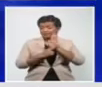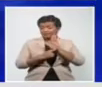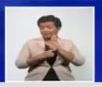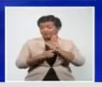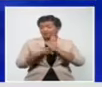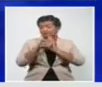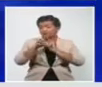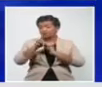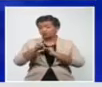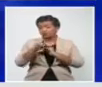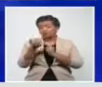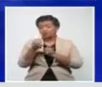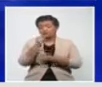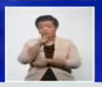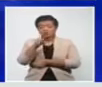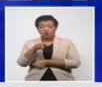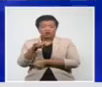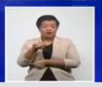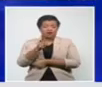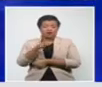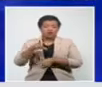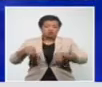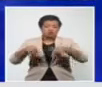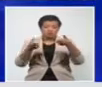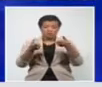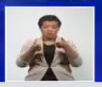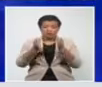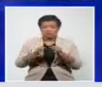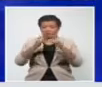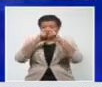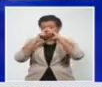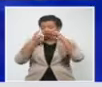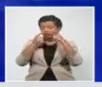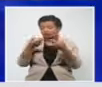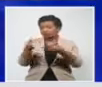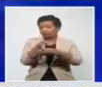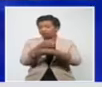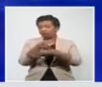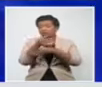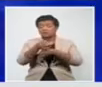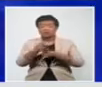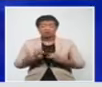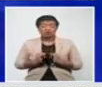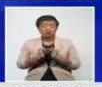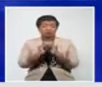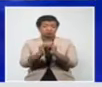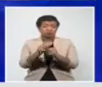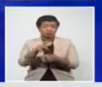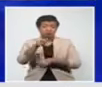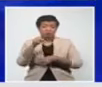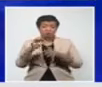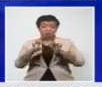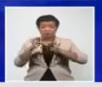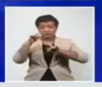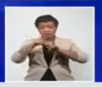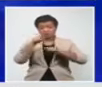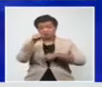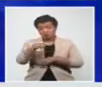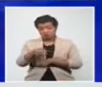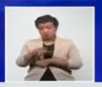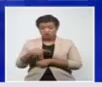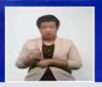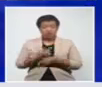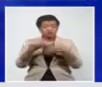a las diferentes regulaciones sanitarias. Esta es una actualización de lo que sucede en Guantánamo al amanecer de hoy. Nosotros, como